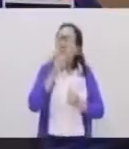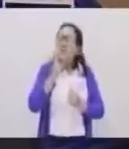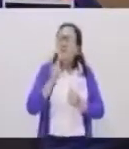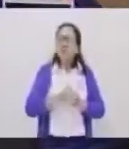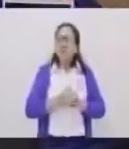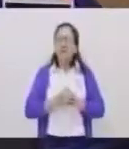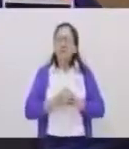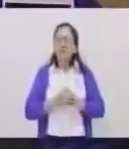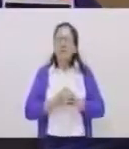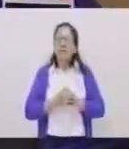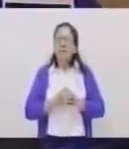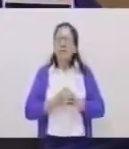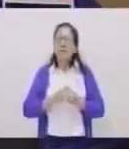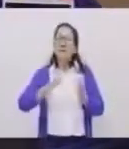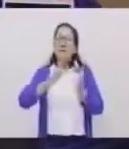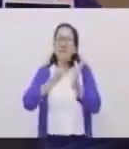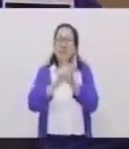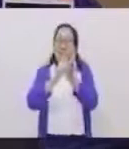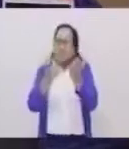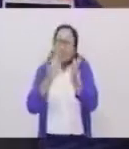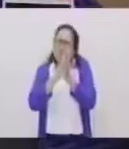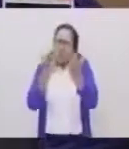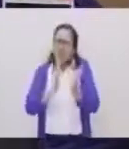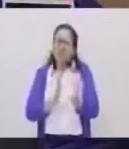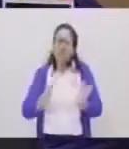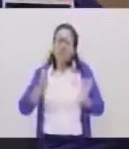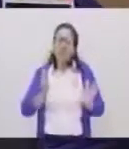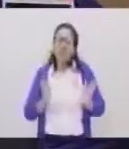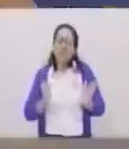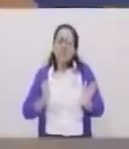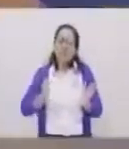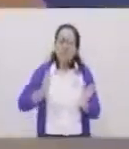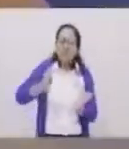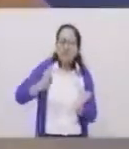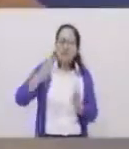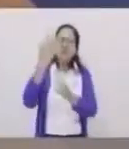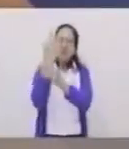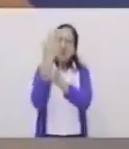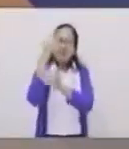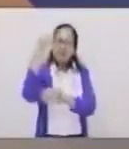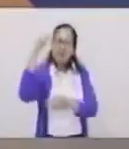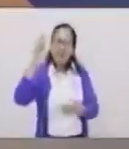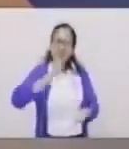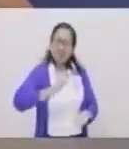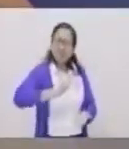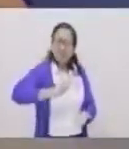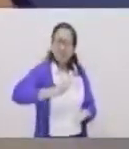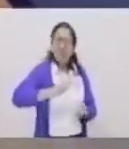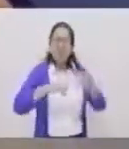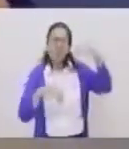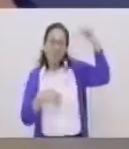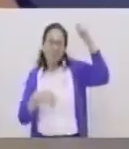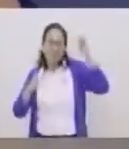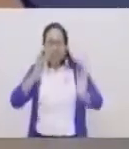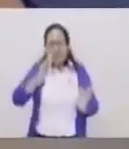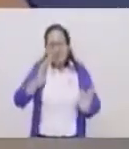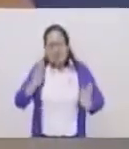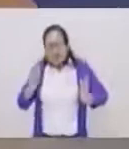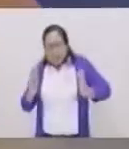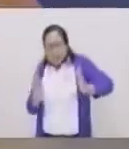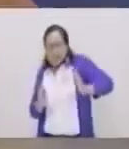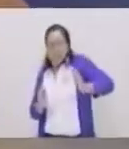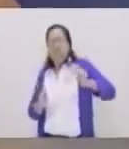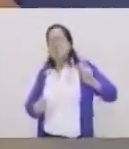de inclinar tu libro correctamente. Si eres diestro, lo inclinarás hacia la izquierda. Y si eres zurdo, lo